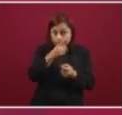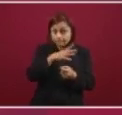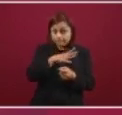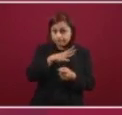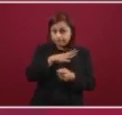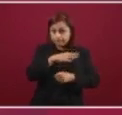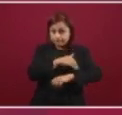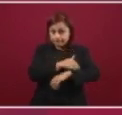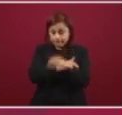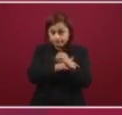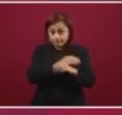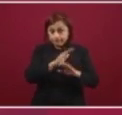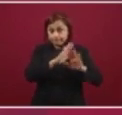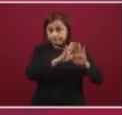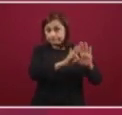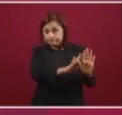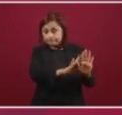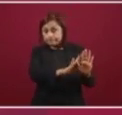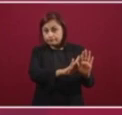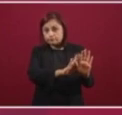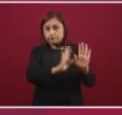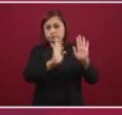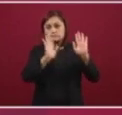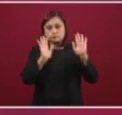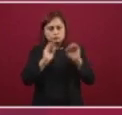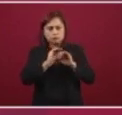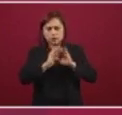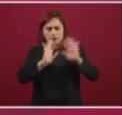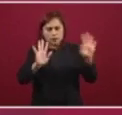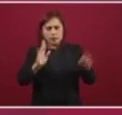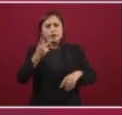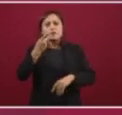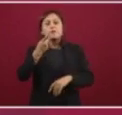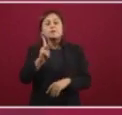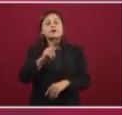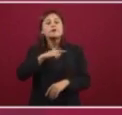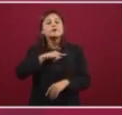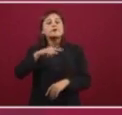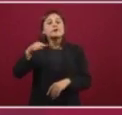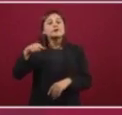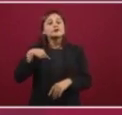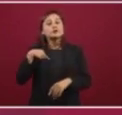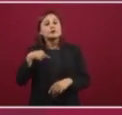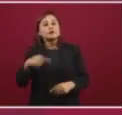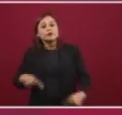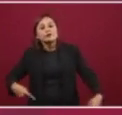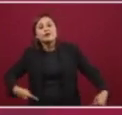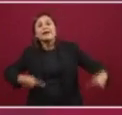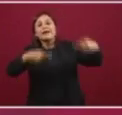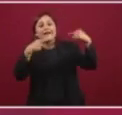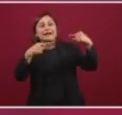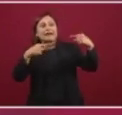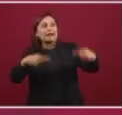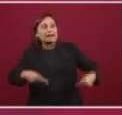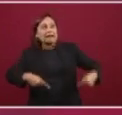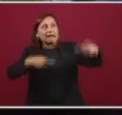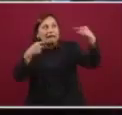a dejar de atender estos asuntos por la vía legal.